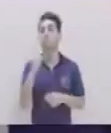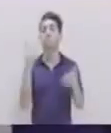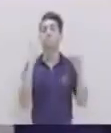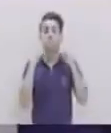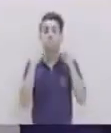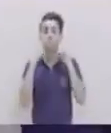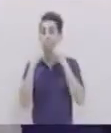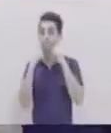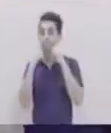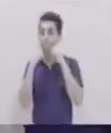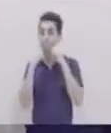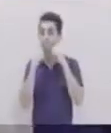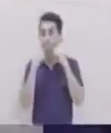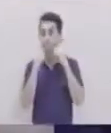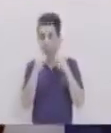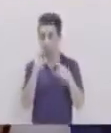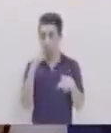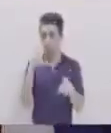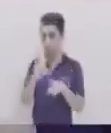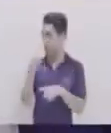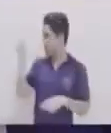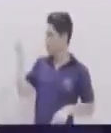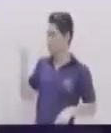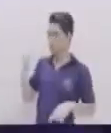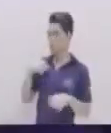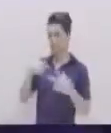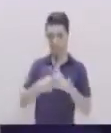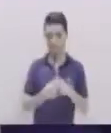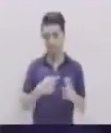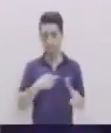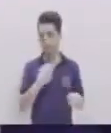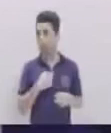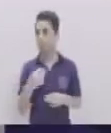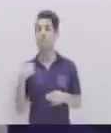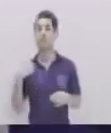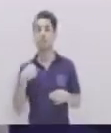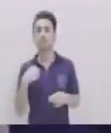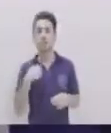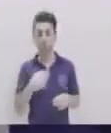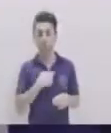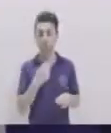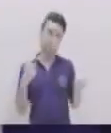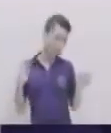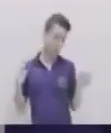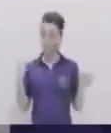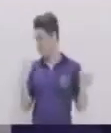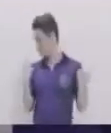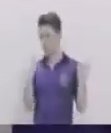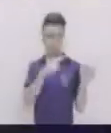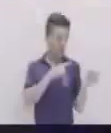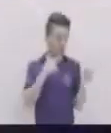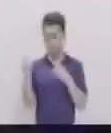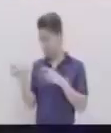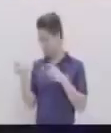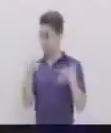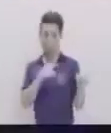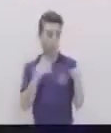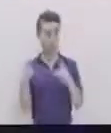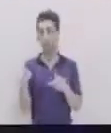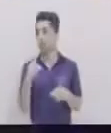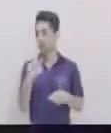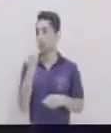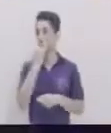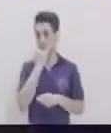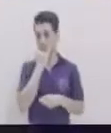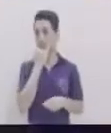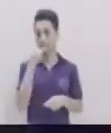Mover la cabeza mientras lees. Si te pudiste dar cuenta, al inicio de la clase, yo estuve moviendo la cabeza de izquierda a derecha, de izquierda a derecha. Esta es